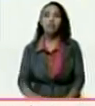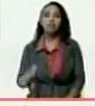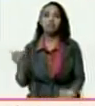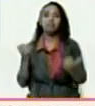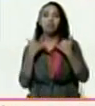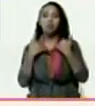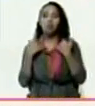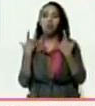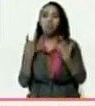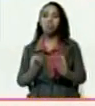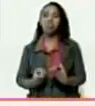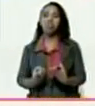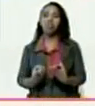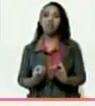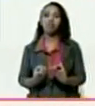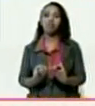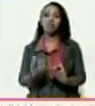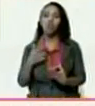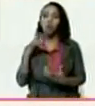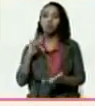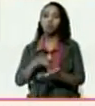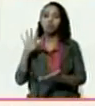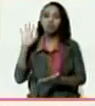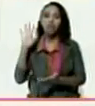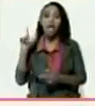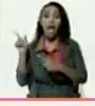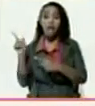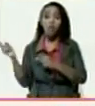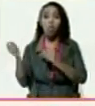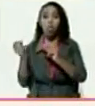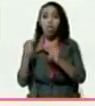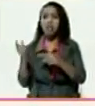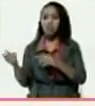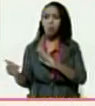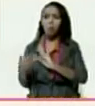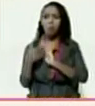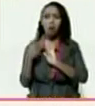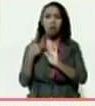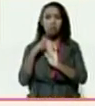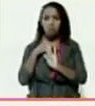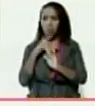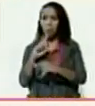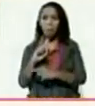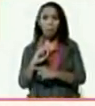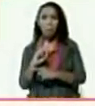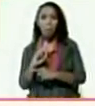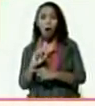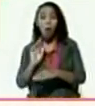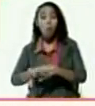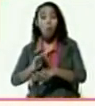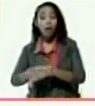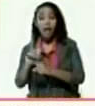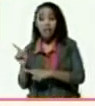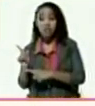autoproclamados. Entonces ellos tienen su pelea, a nosotros eso no nos afecta. ¿Sabes por qué? Porque ya hemos pasado